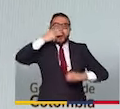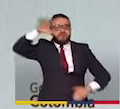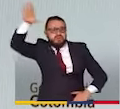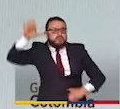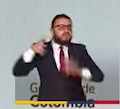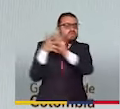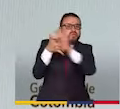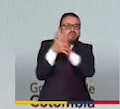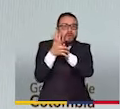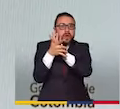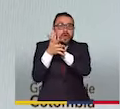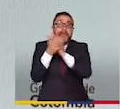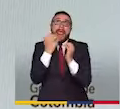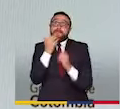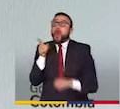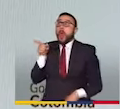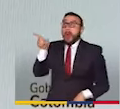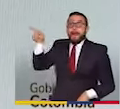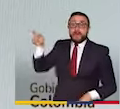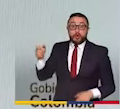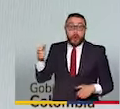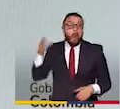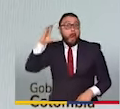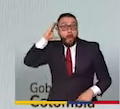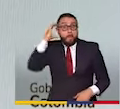Cuya teoría es